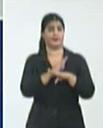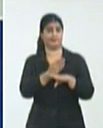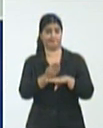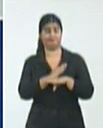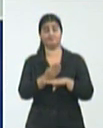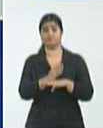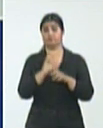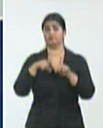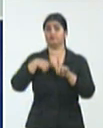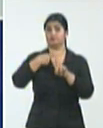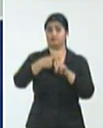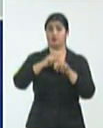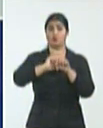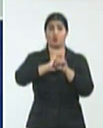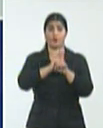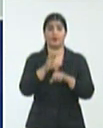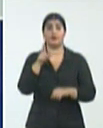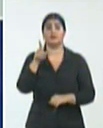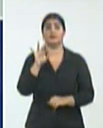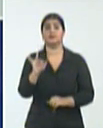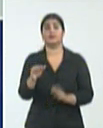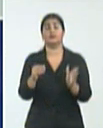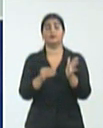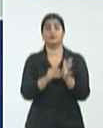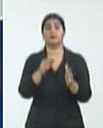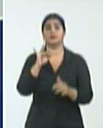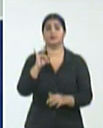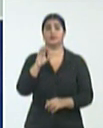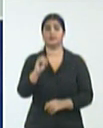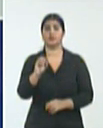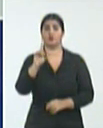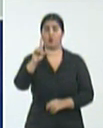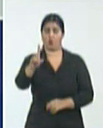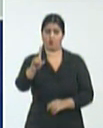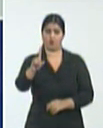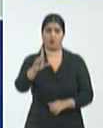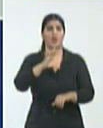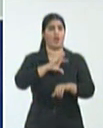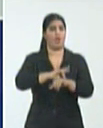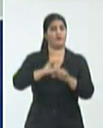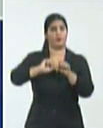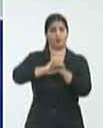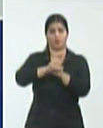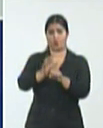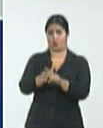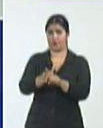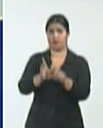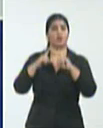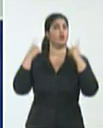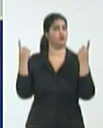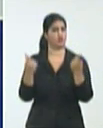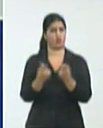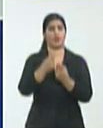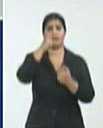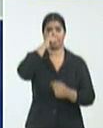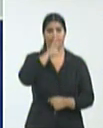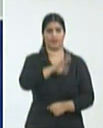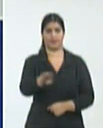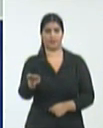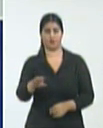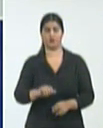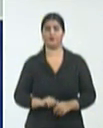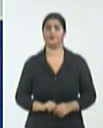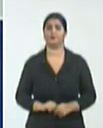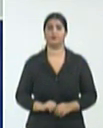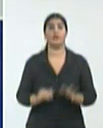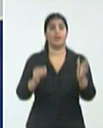diagnosticado 17.701 pacientes pediátricos. 1.180 casos por